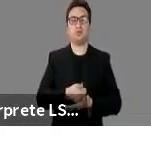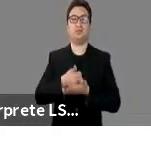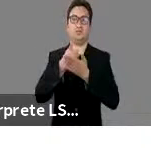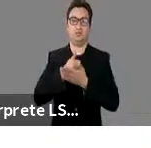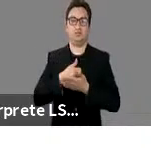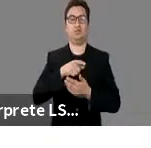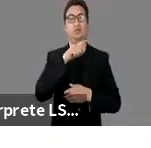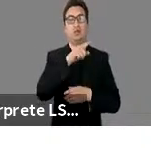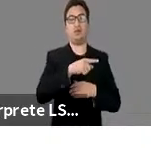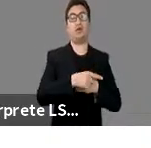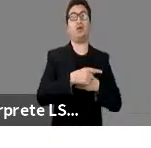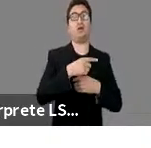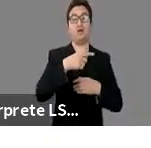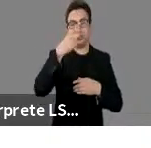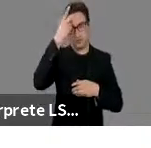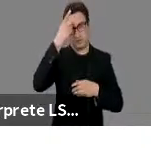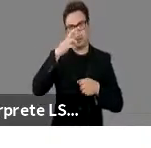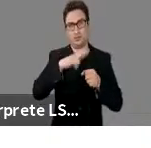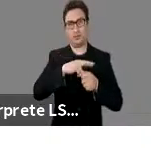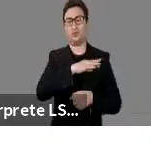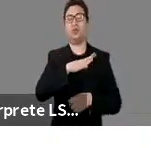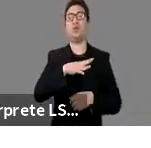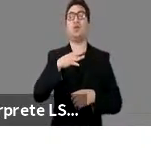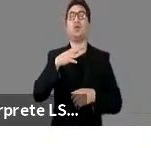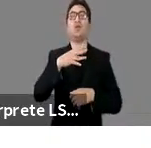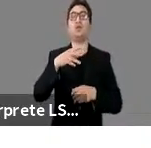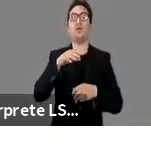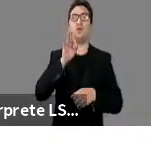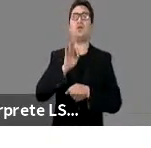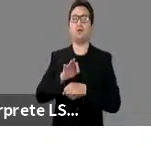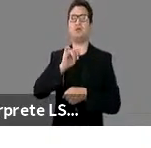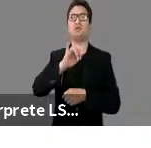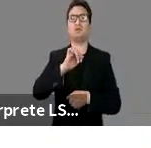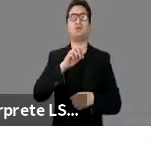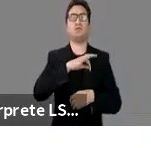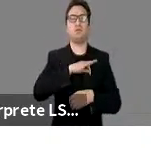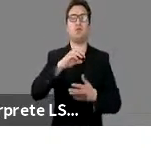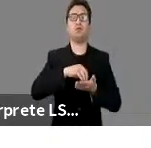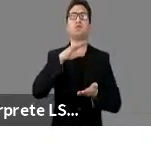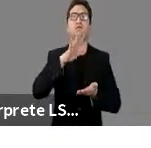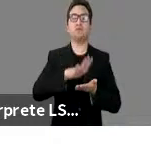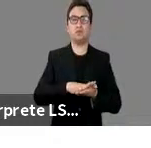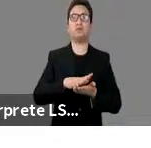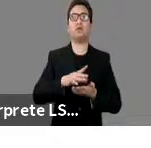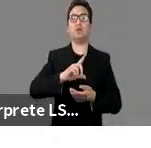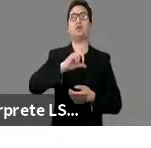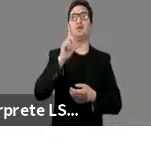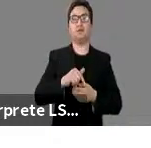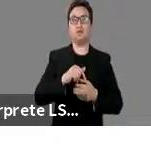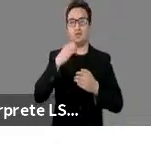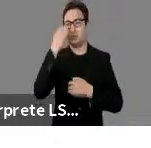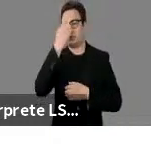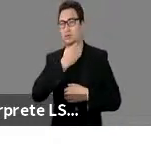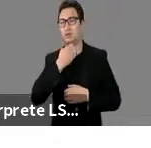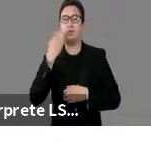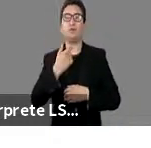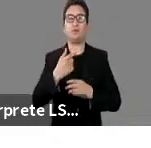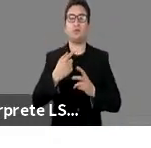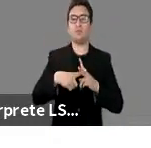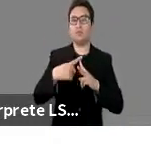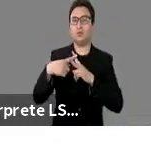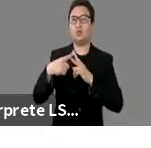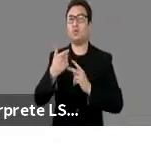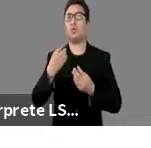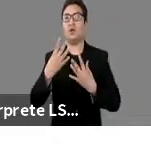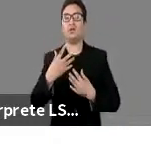dice, sí, puede sacar cita y se le hace un estudio socioeconómico. Hice mucho coraje y en ese momento le hablé por teléfono,